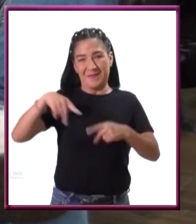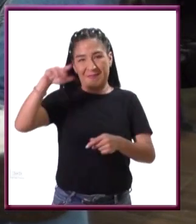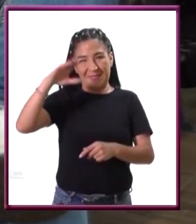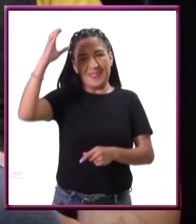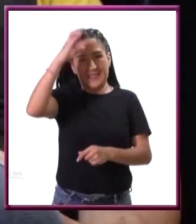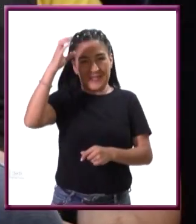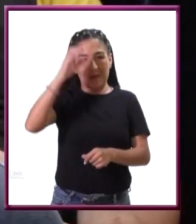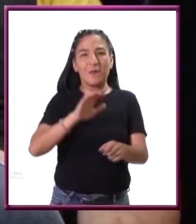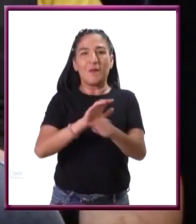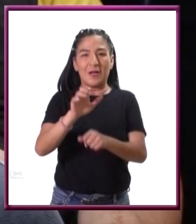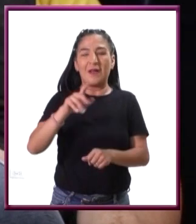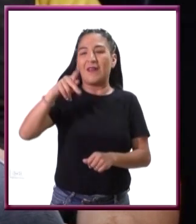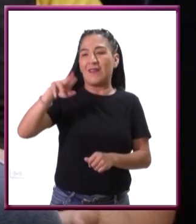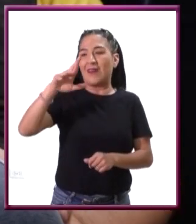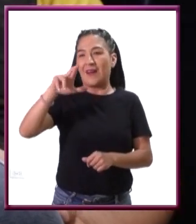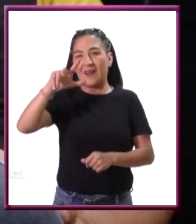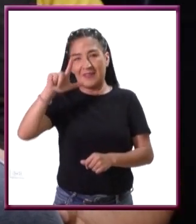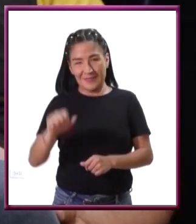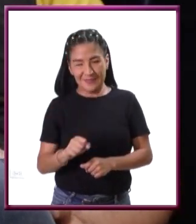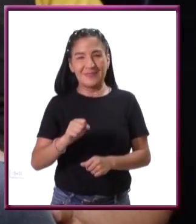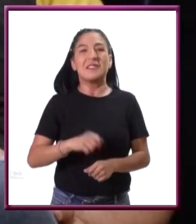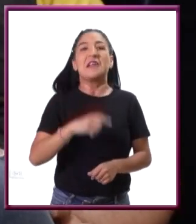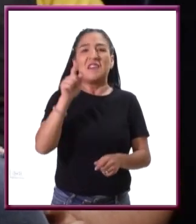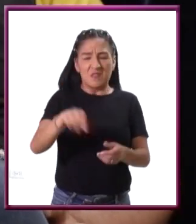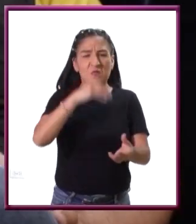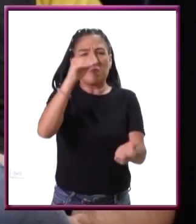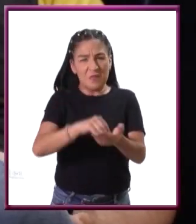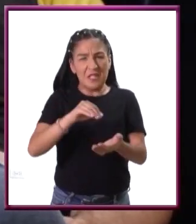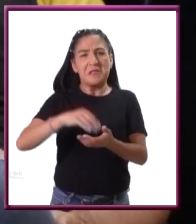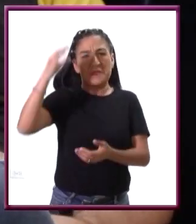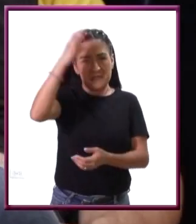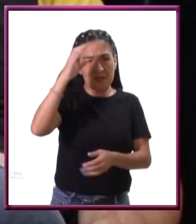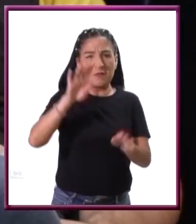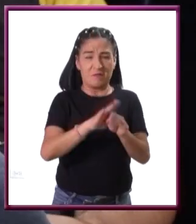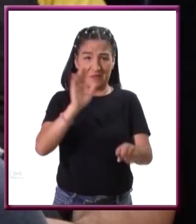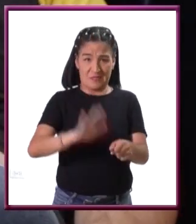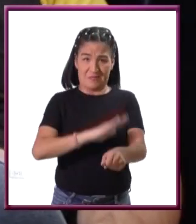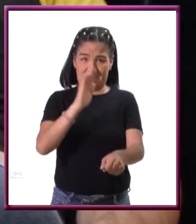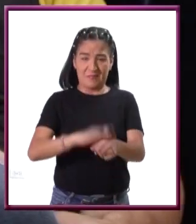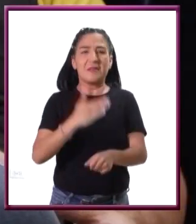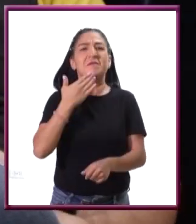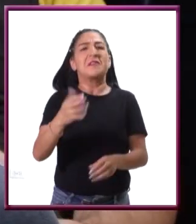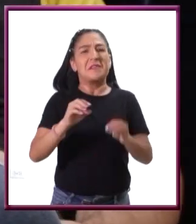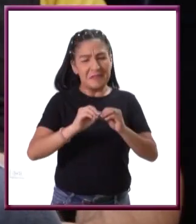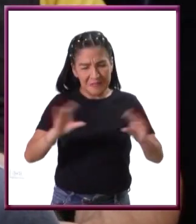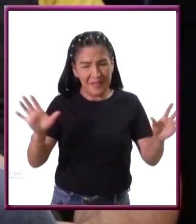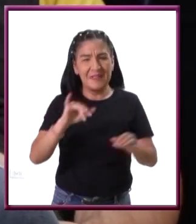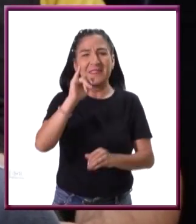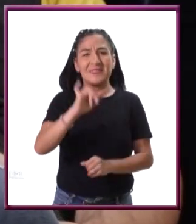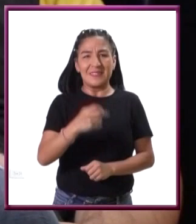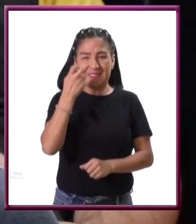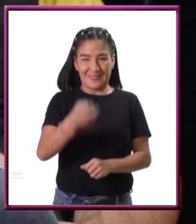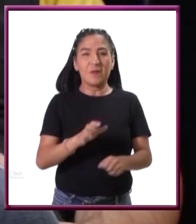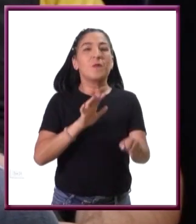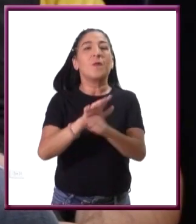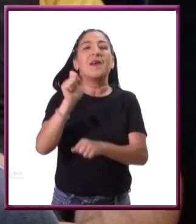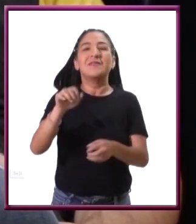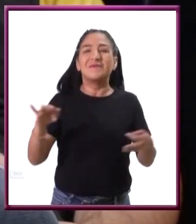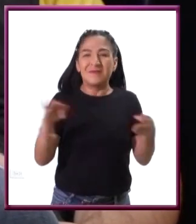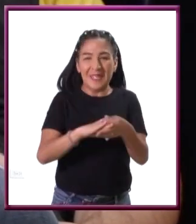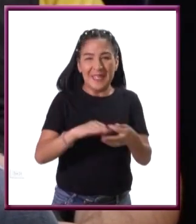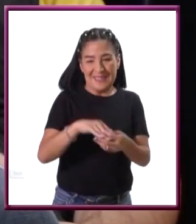Carl Sagan. ¿Y se siguen haciendo películas científicamente correctas? Claro, de entre las aproximadamente